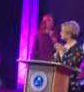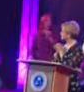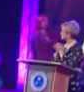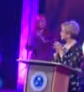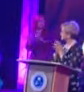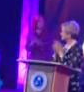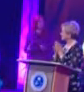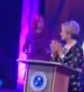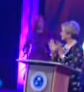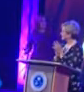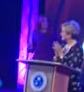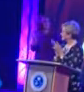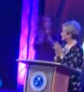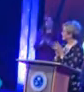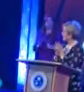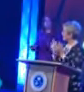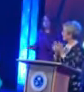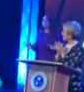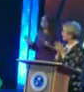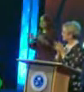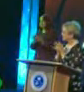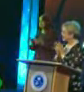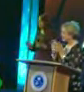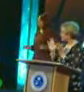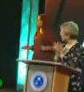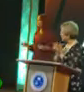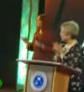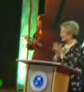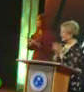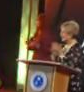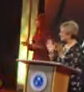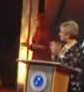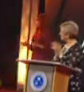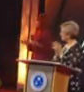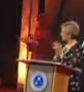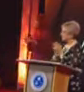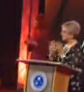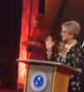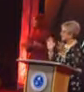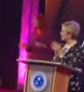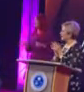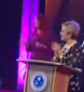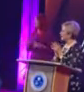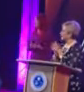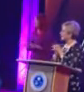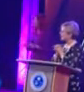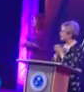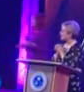Nada podría merecer.